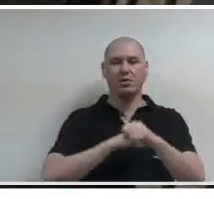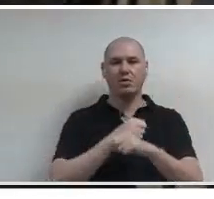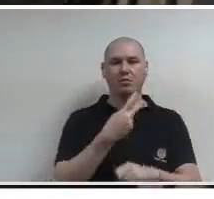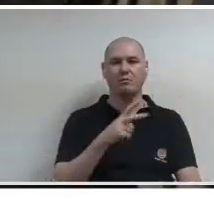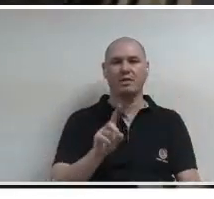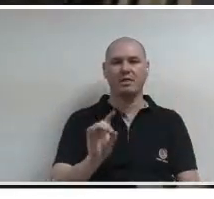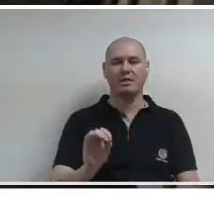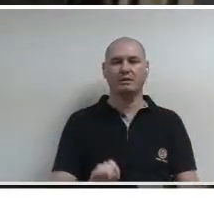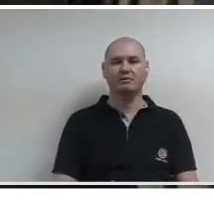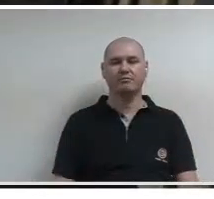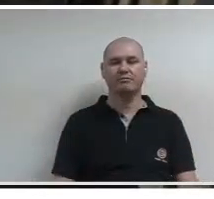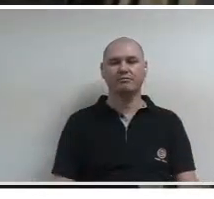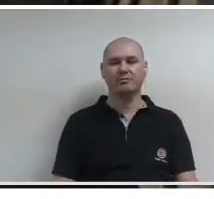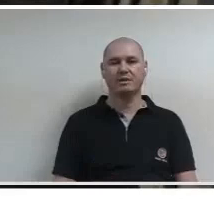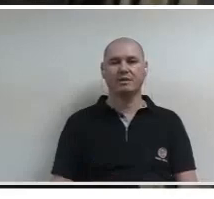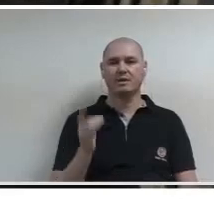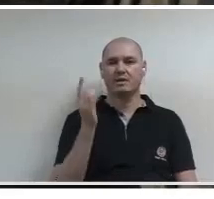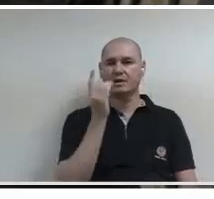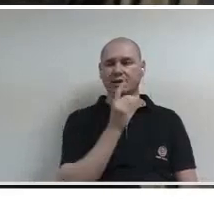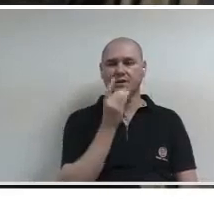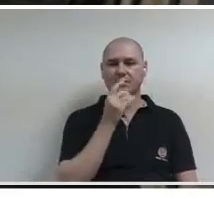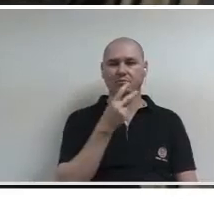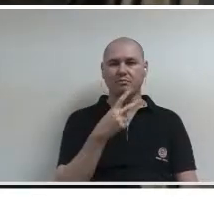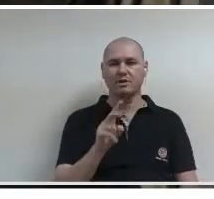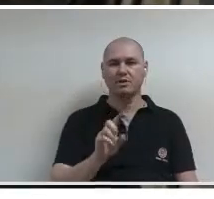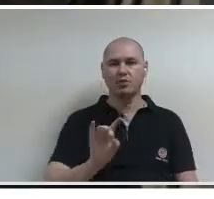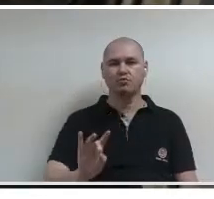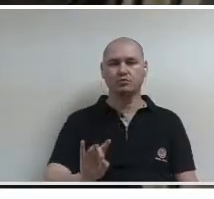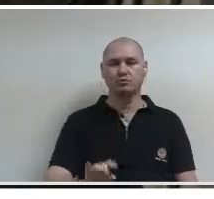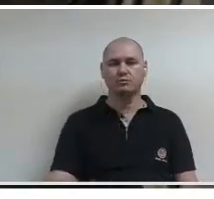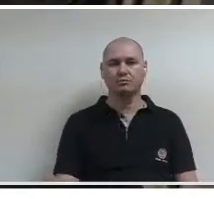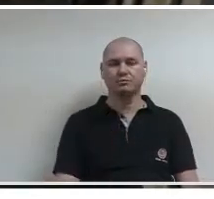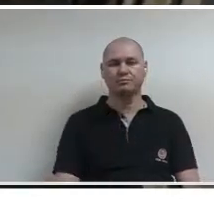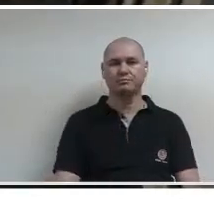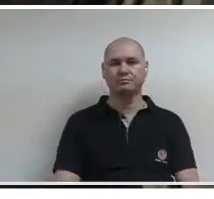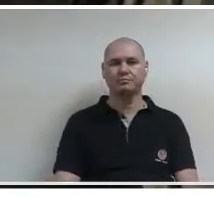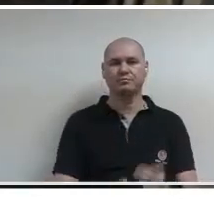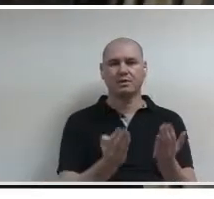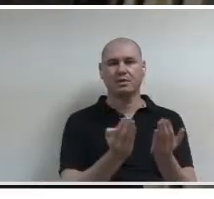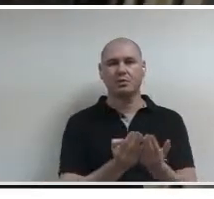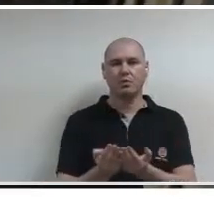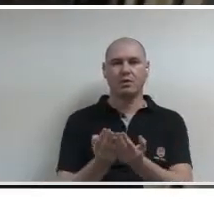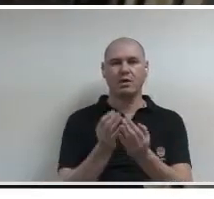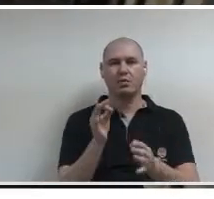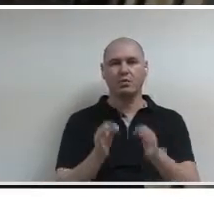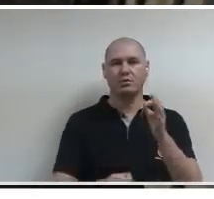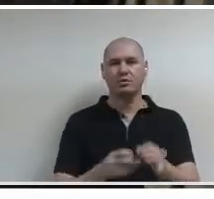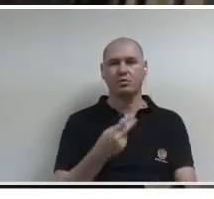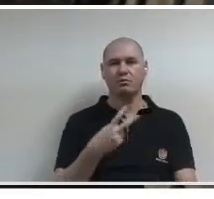2010, Notaria, 2010 PABI, Posgrado Didáctica Universitaria, P. 2008. Escuela